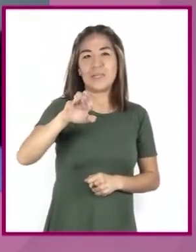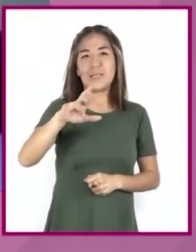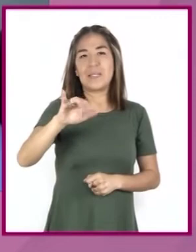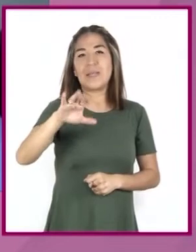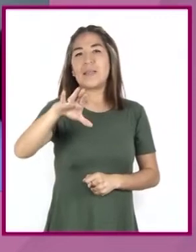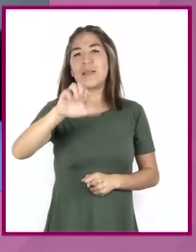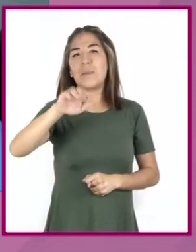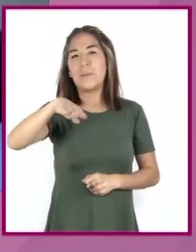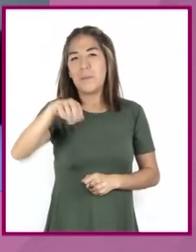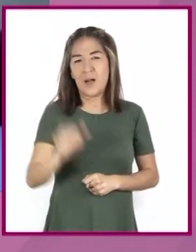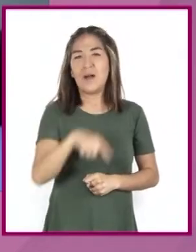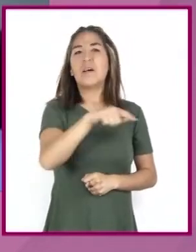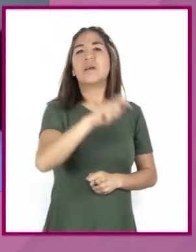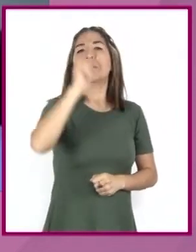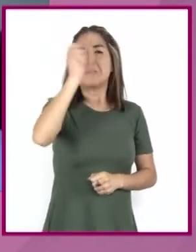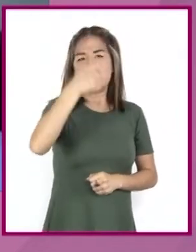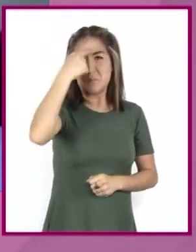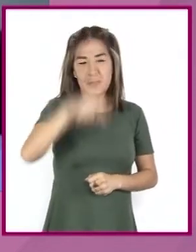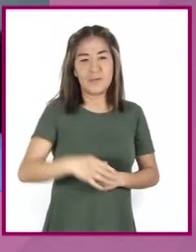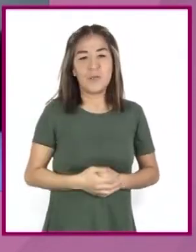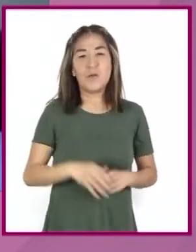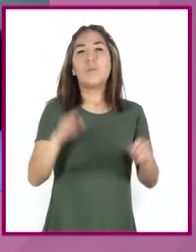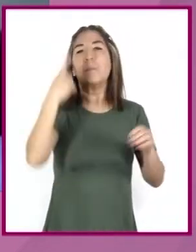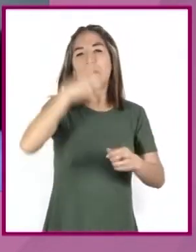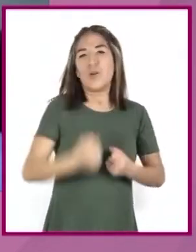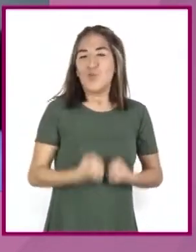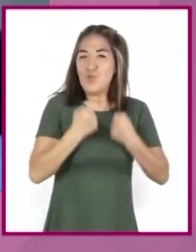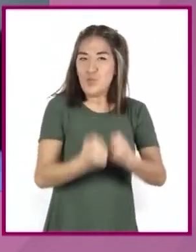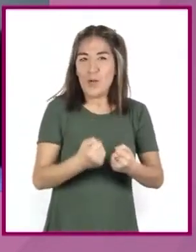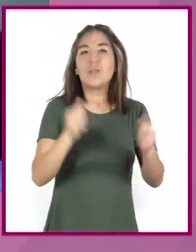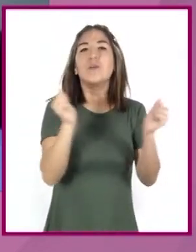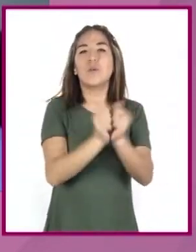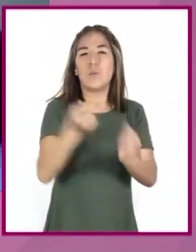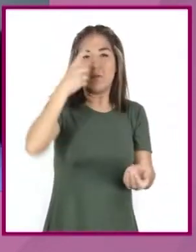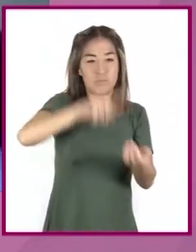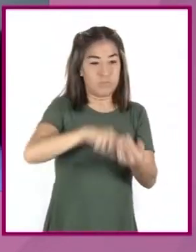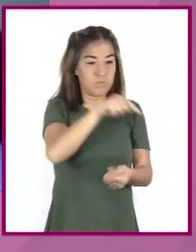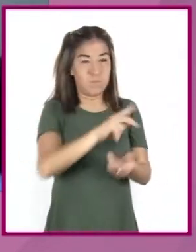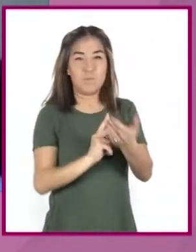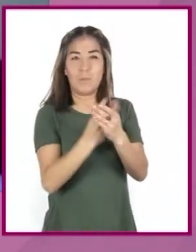sostén. Estas dan el fortalecimiento al cuerpo de la planta.